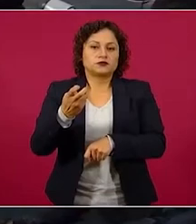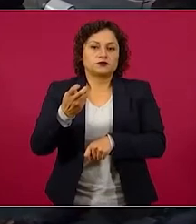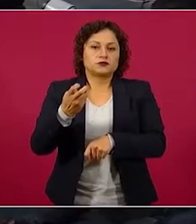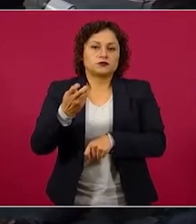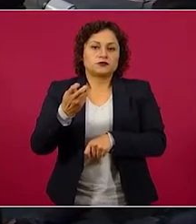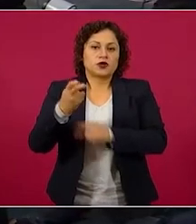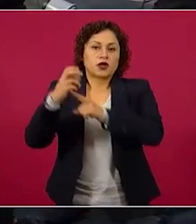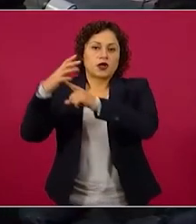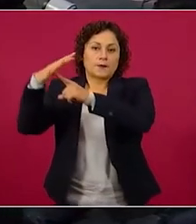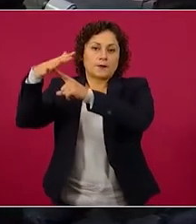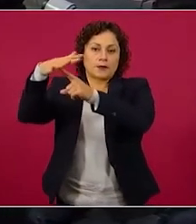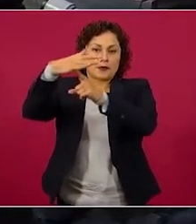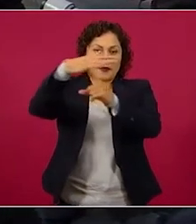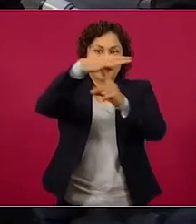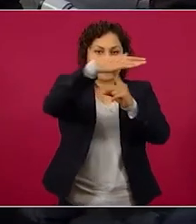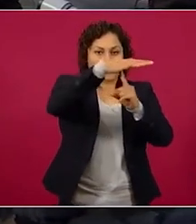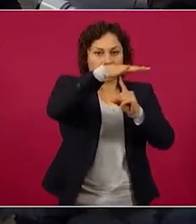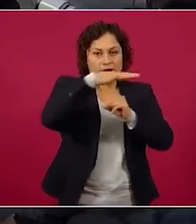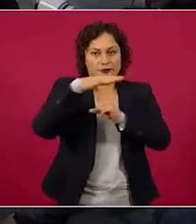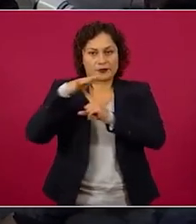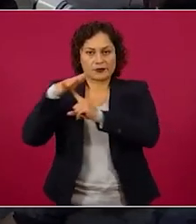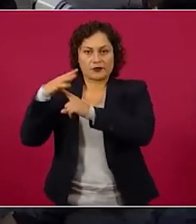los helicópteros encima de la casa.